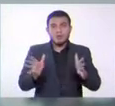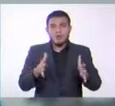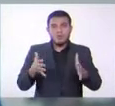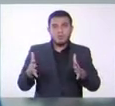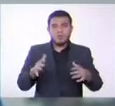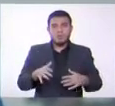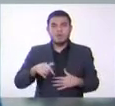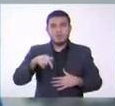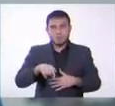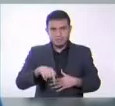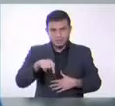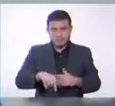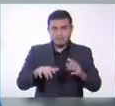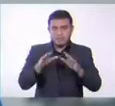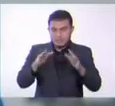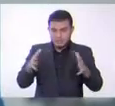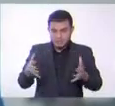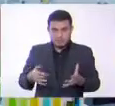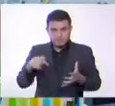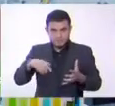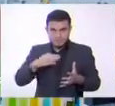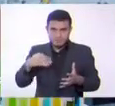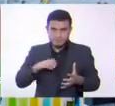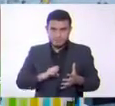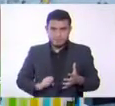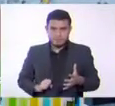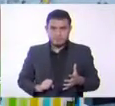esta región del planeta.